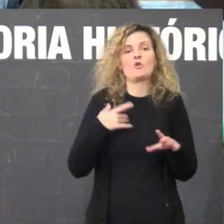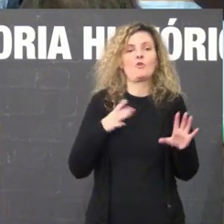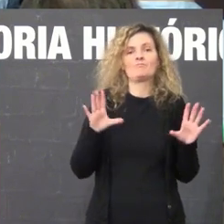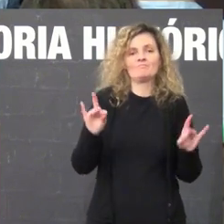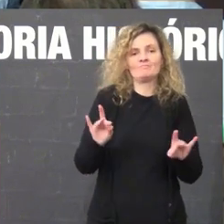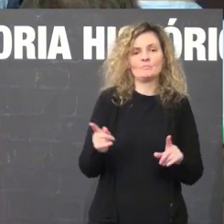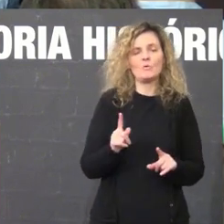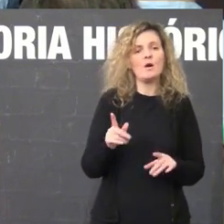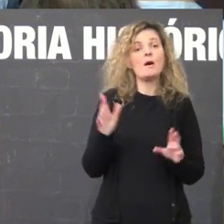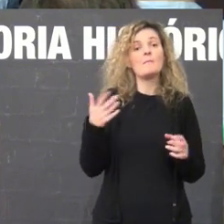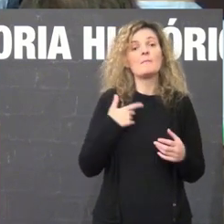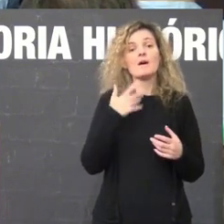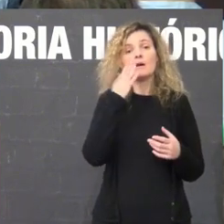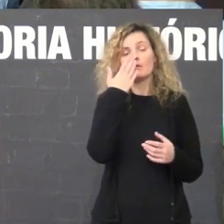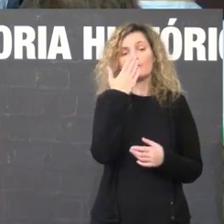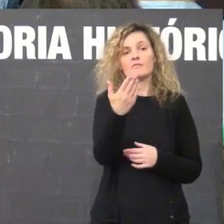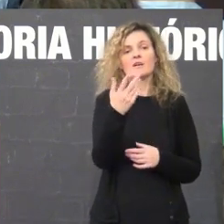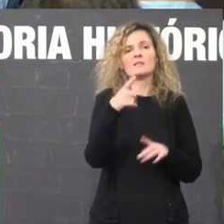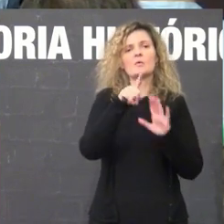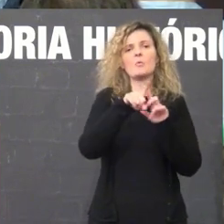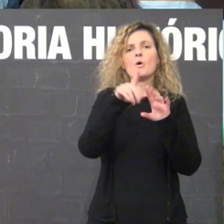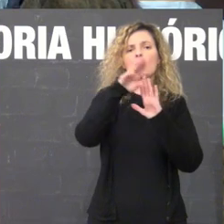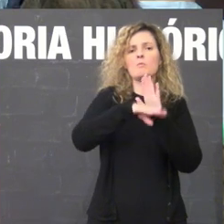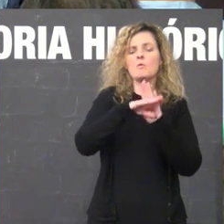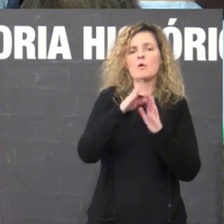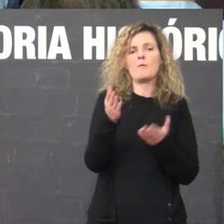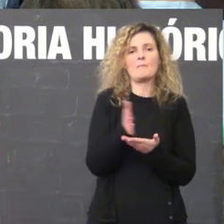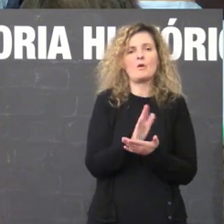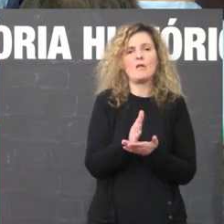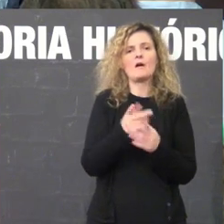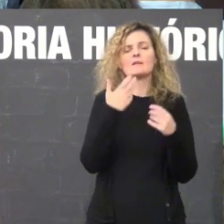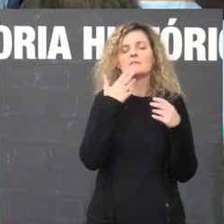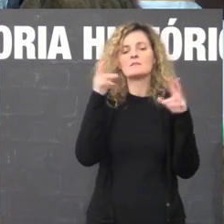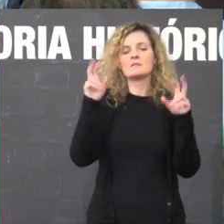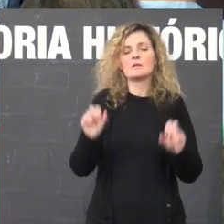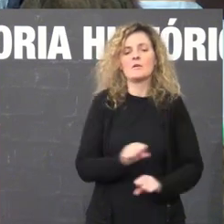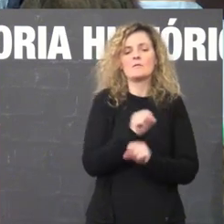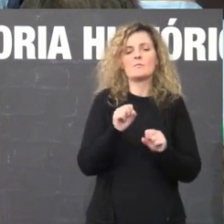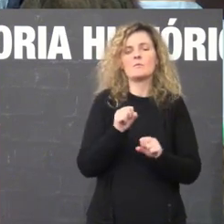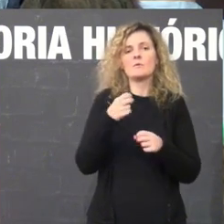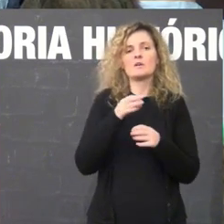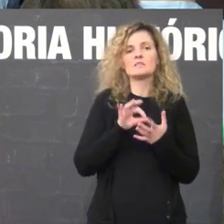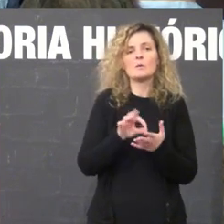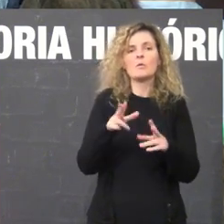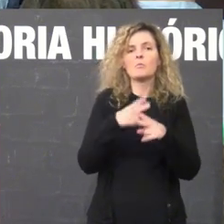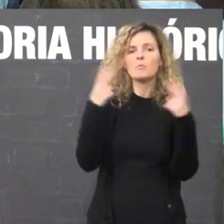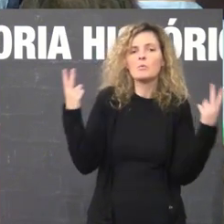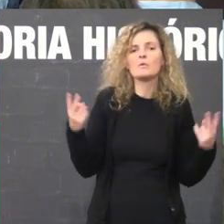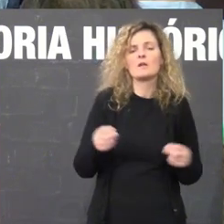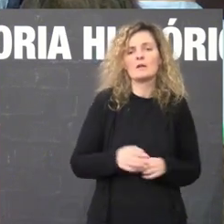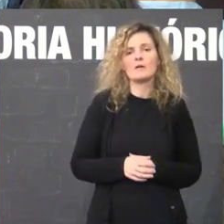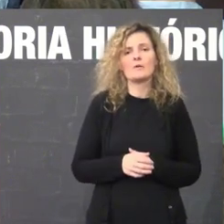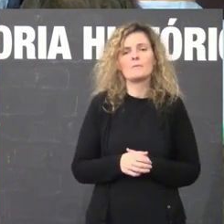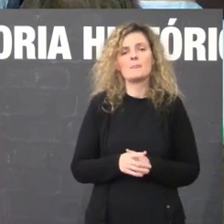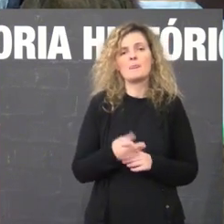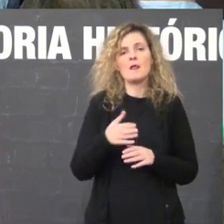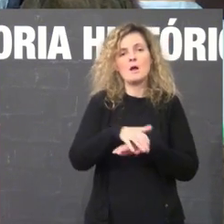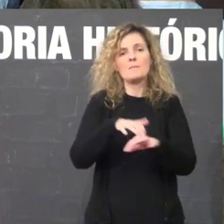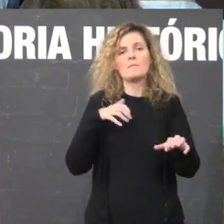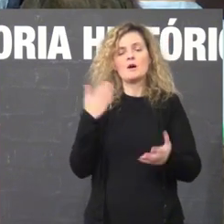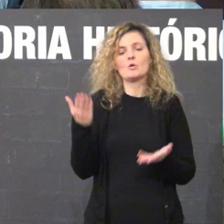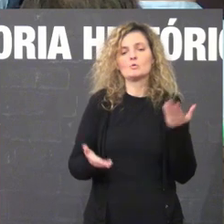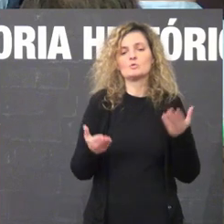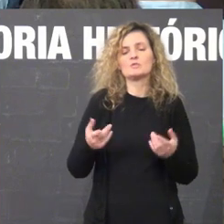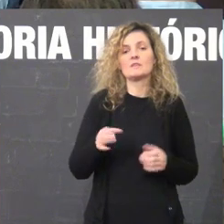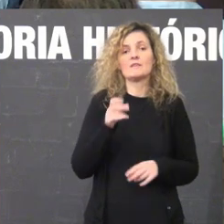pero el hecho es que lo que hay enfrente es un programa moderado digamos de protección de los servicios públicos de una mayor justicia